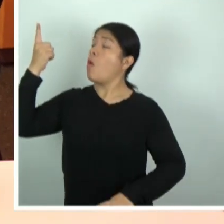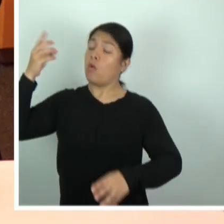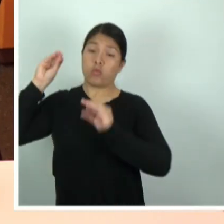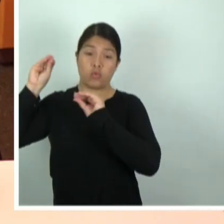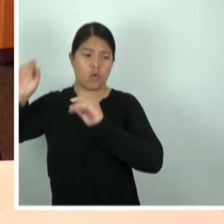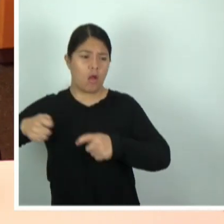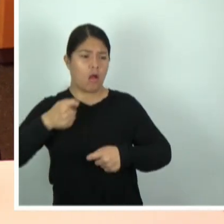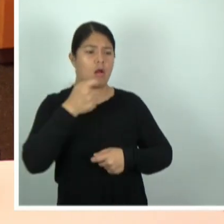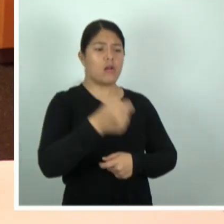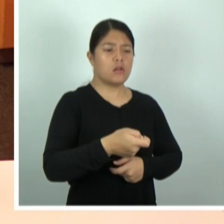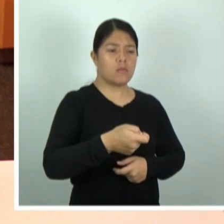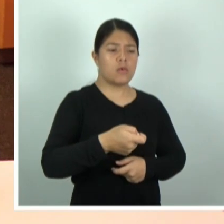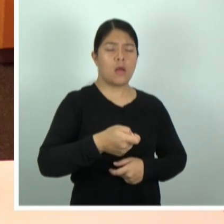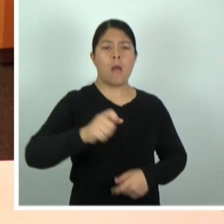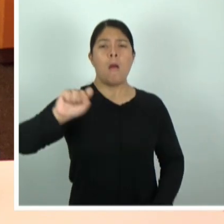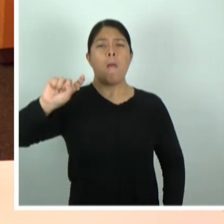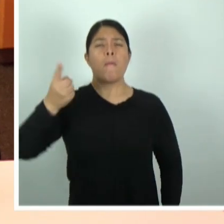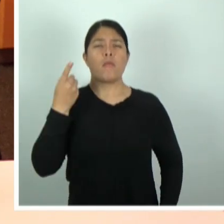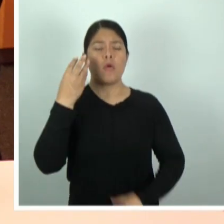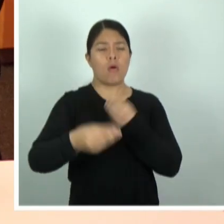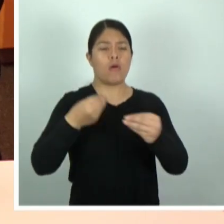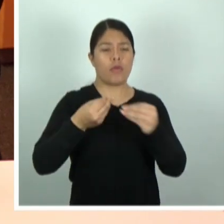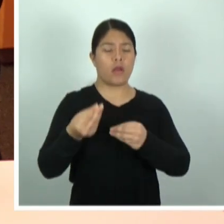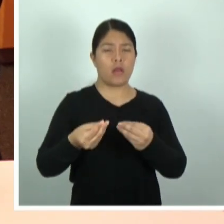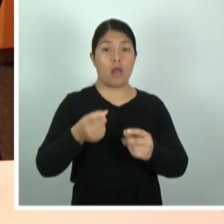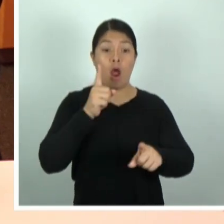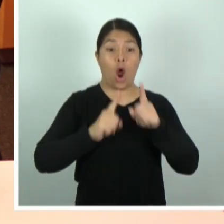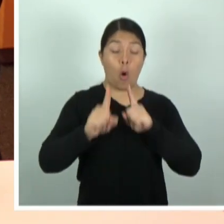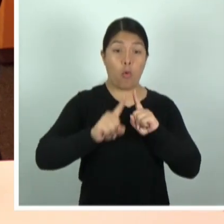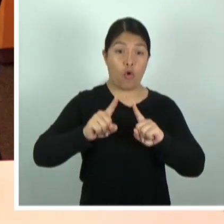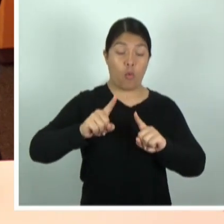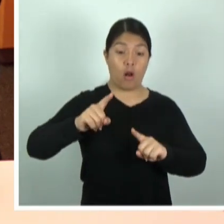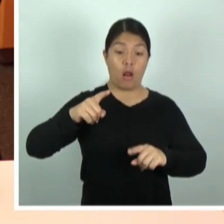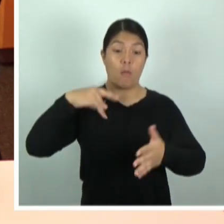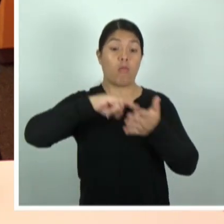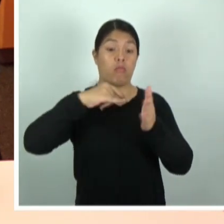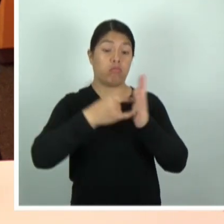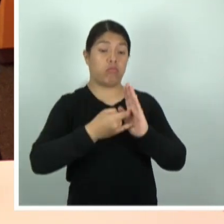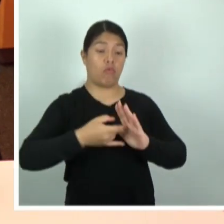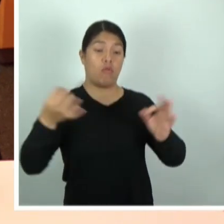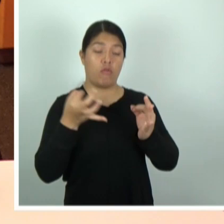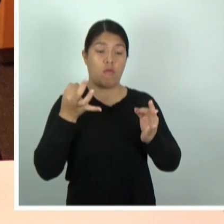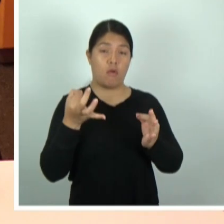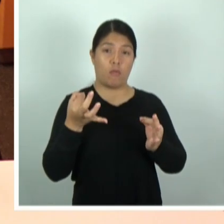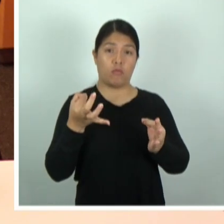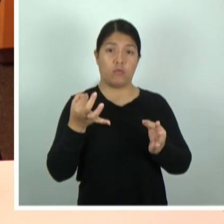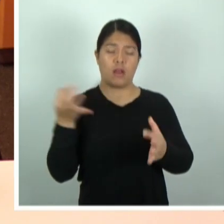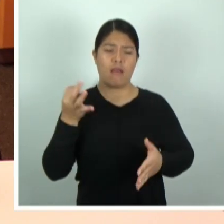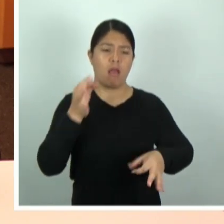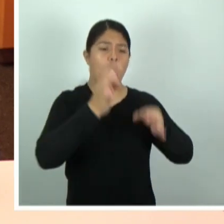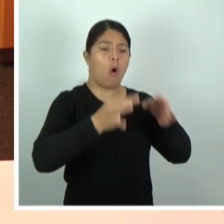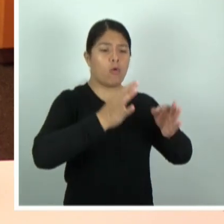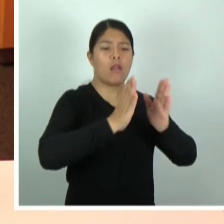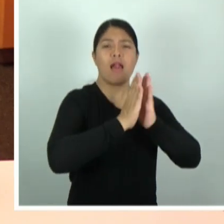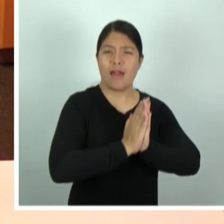que solucionar un problema. Es el problema de la justicia, de la santidad. Pero ¿cómo